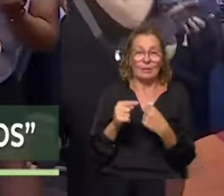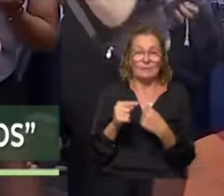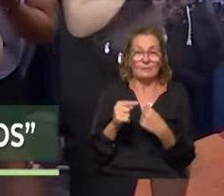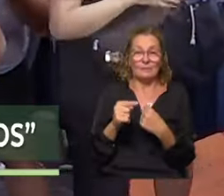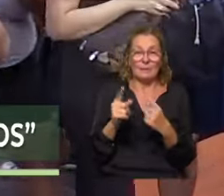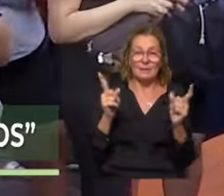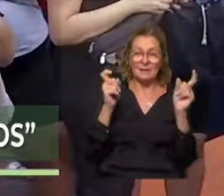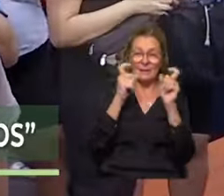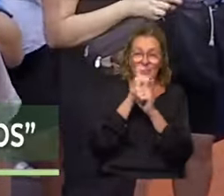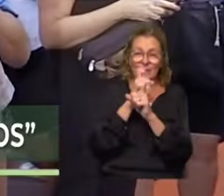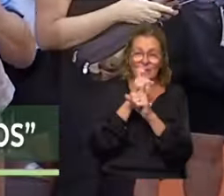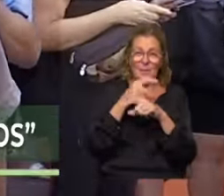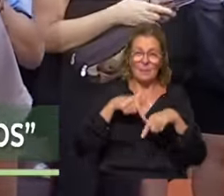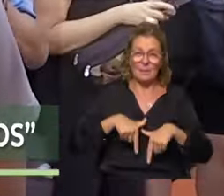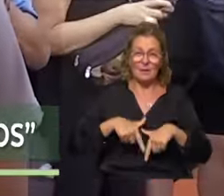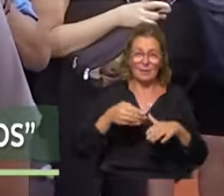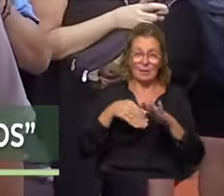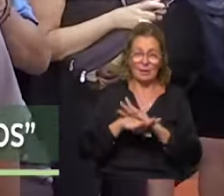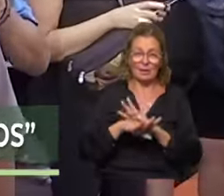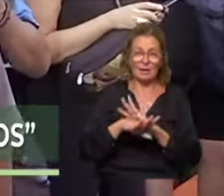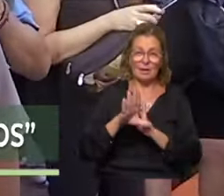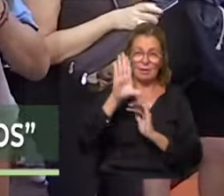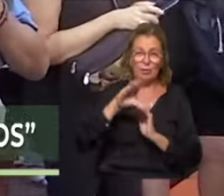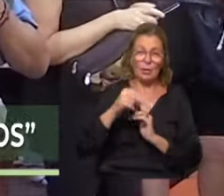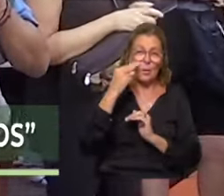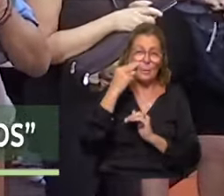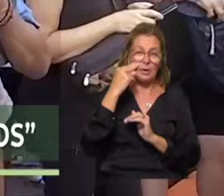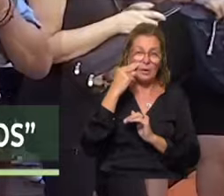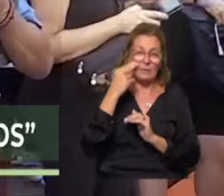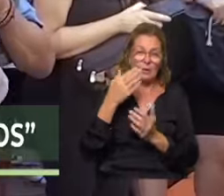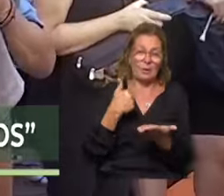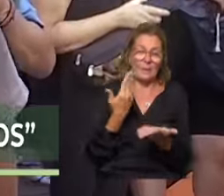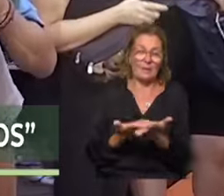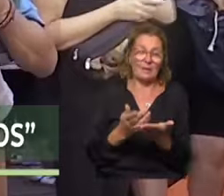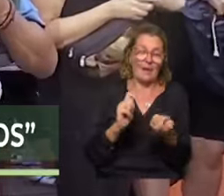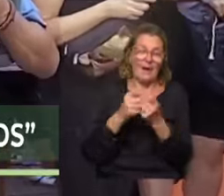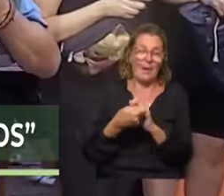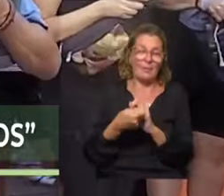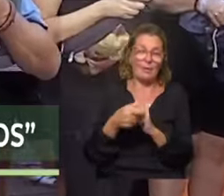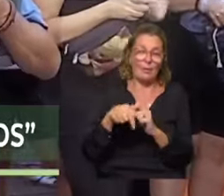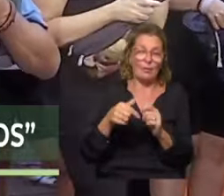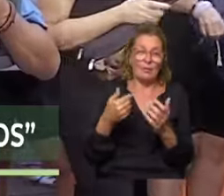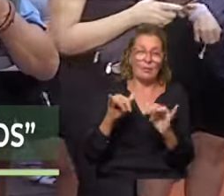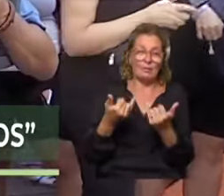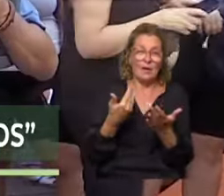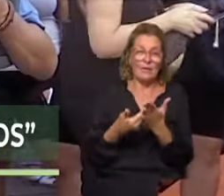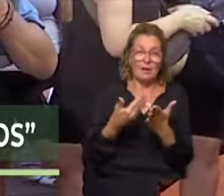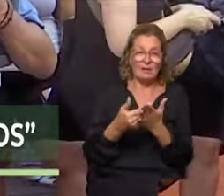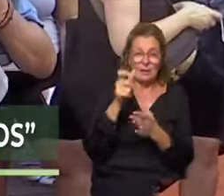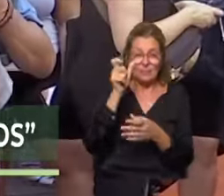estar complicado para el ministro que entre toda esta problemática con la reestructura que plantean. ¿Hoy ya falta personal capacitado?